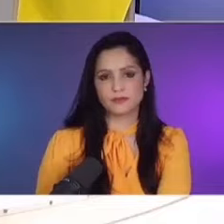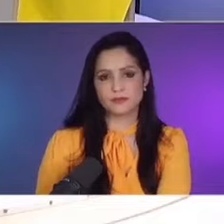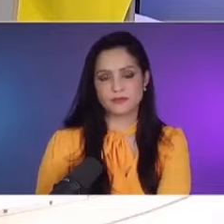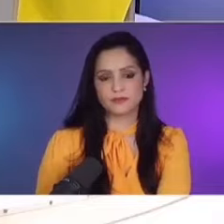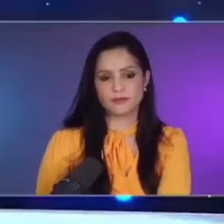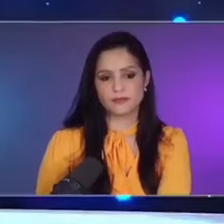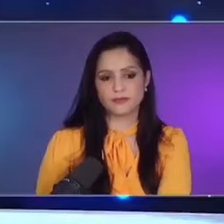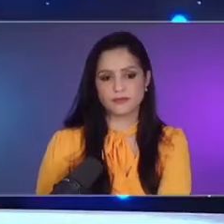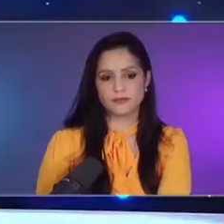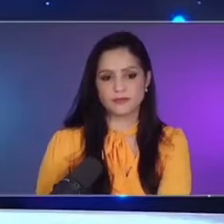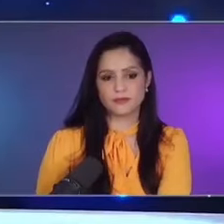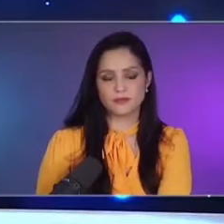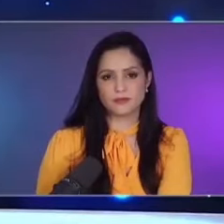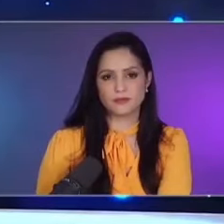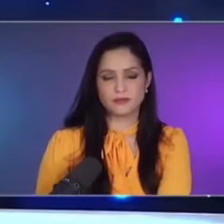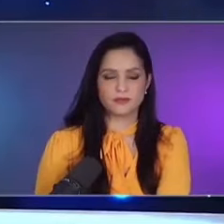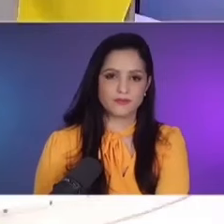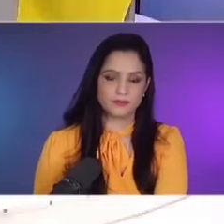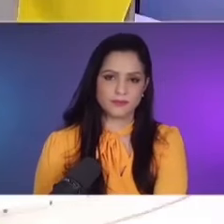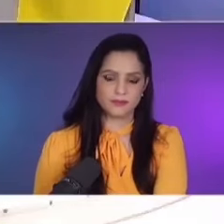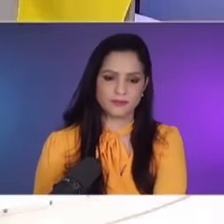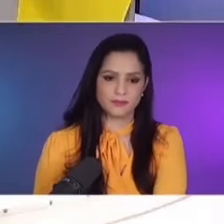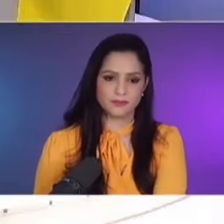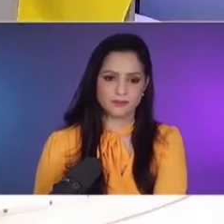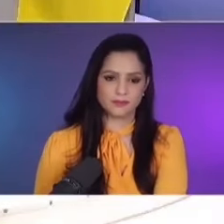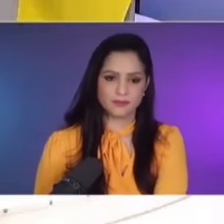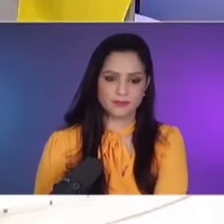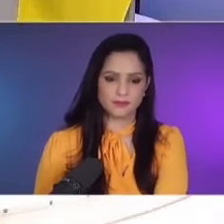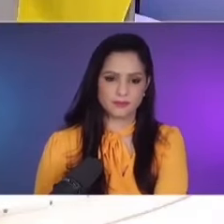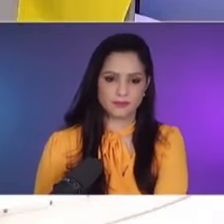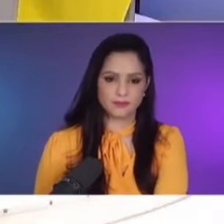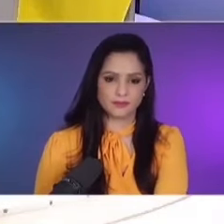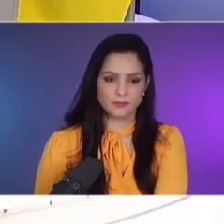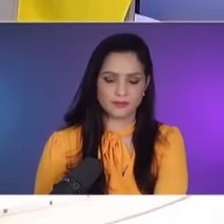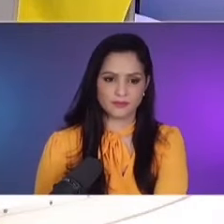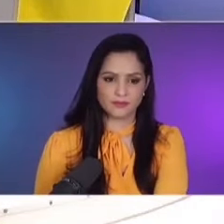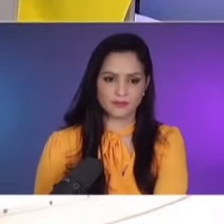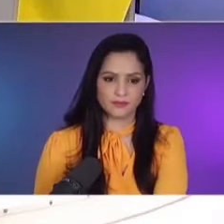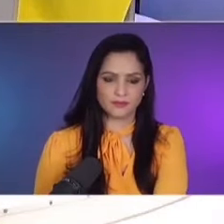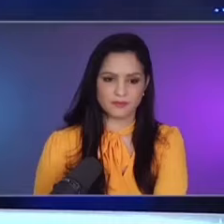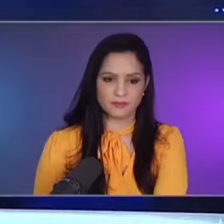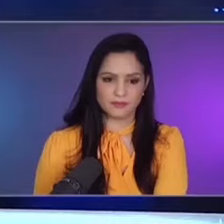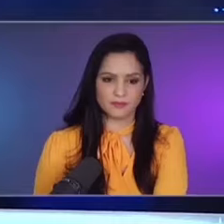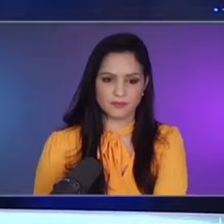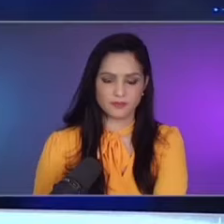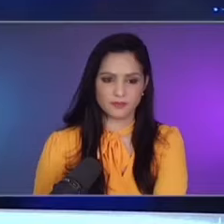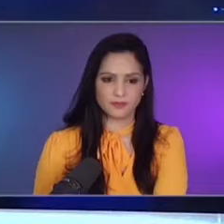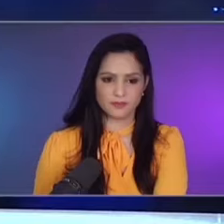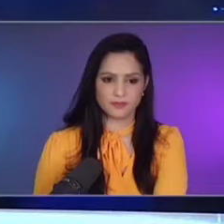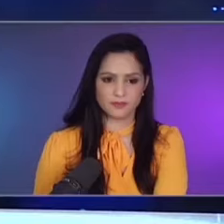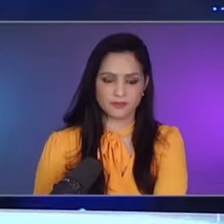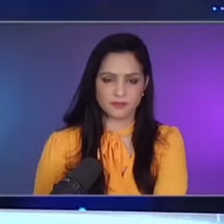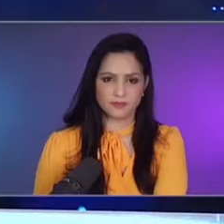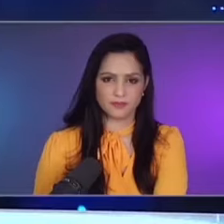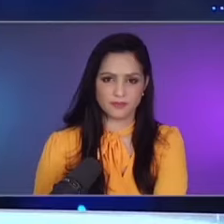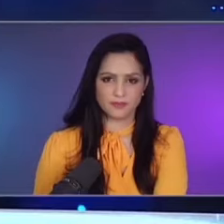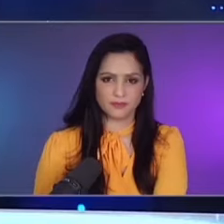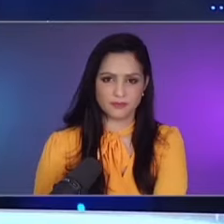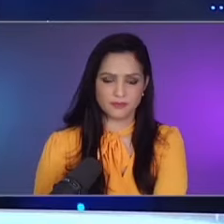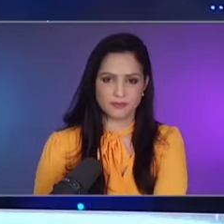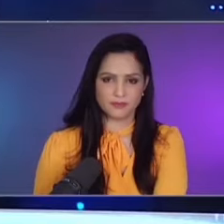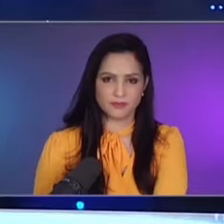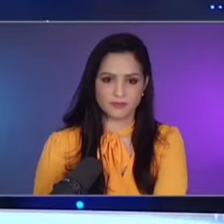proyectos y y van a beneficiar a los empresarios y a los hay proyecto por ejemplo del Museo de